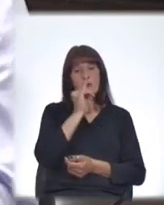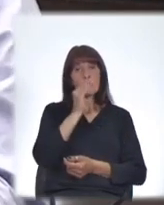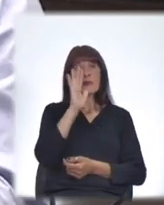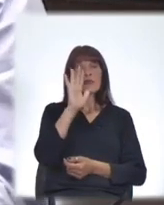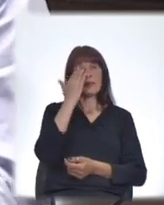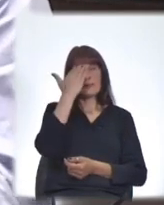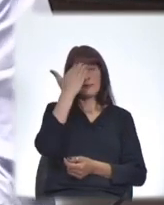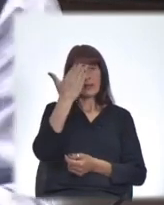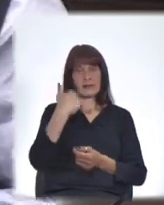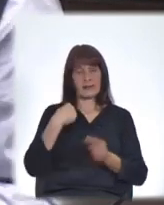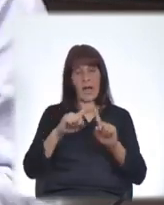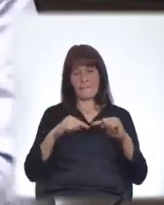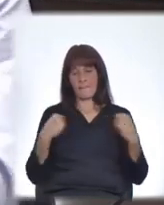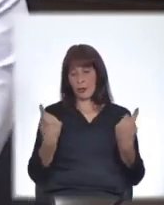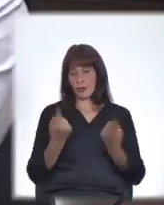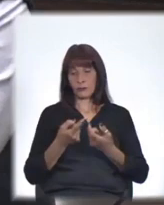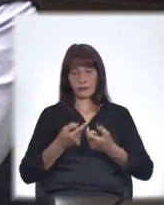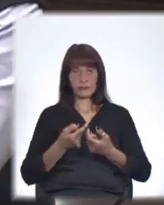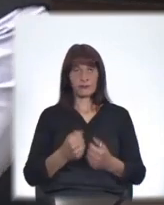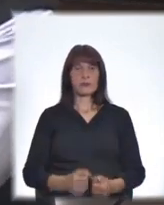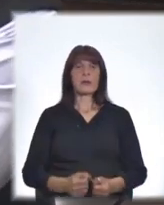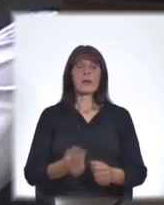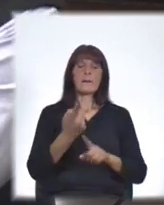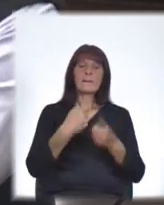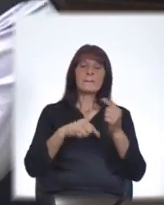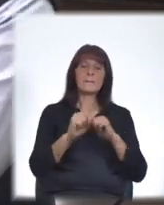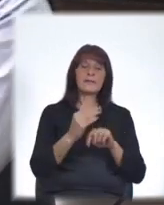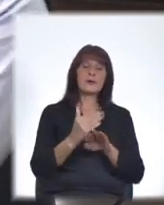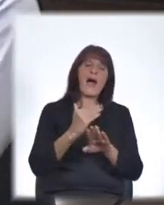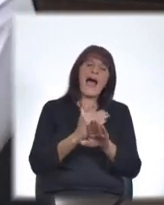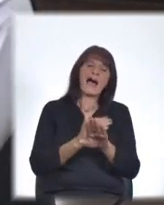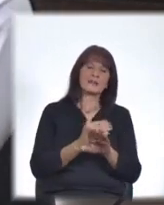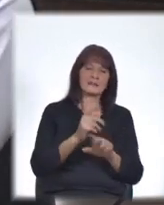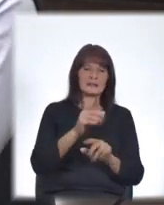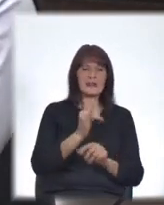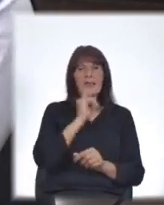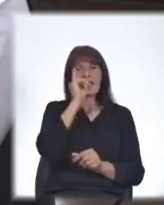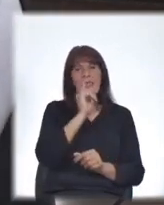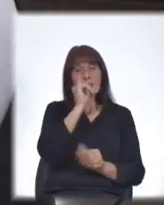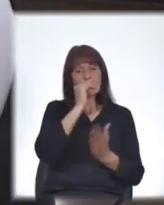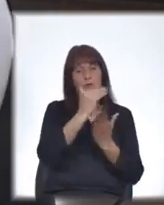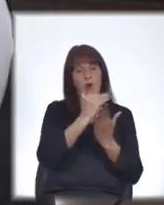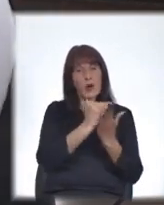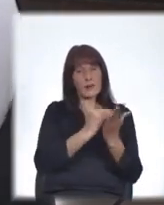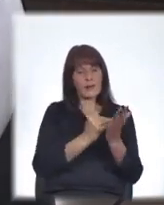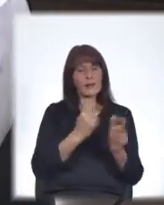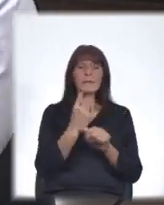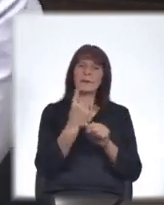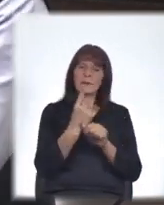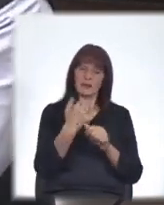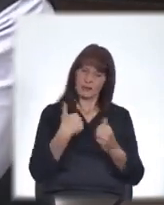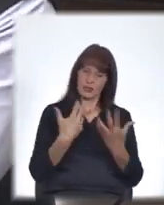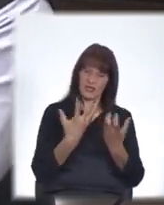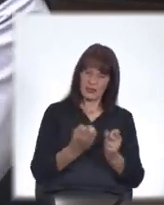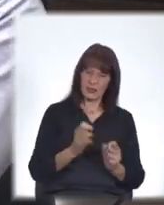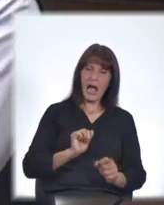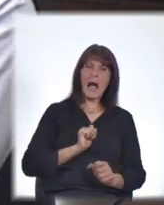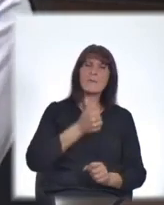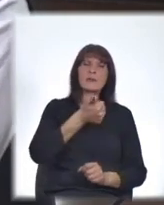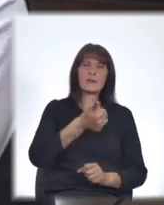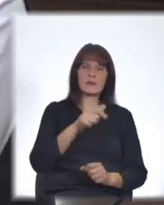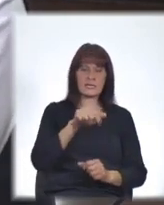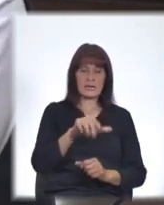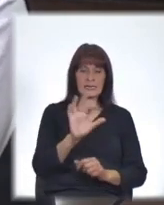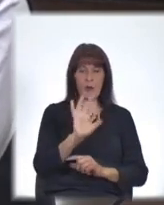Amplio. Pero previo a hacer algunas referencias a nuestro informe, primero que nada quería aprovechar esta oportunidad